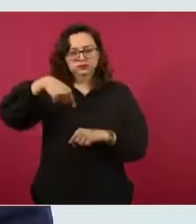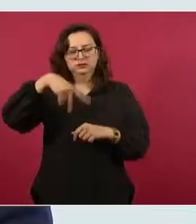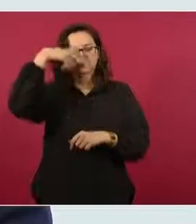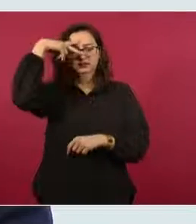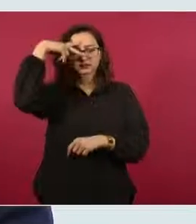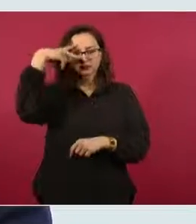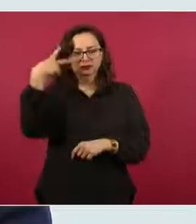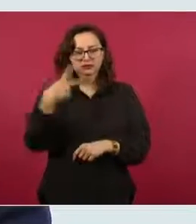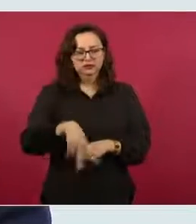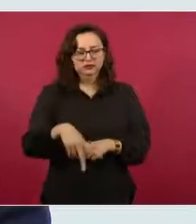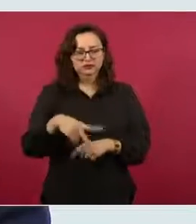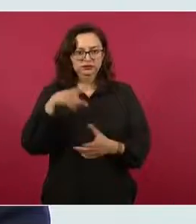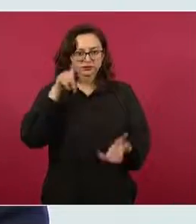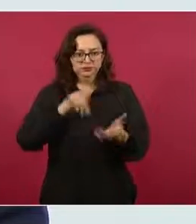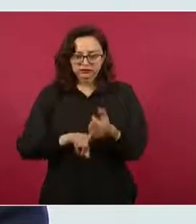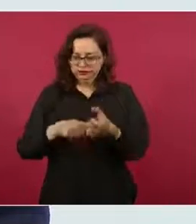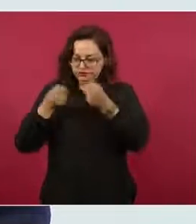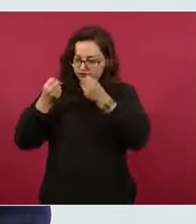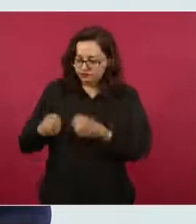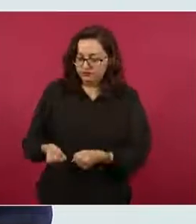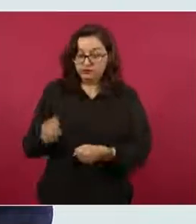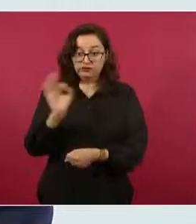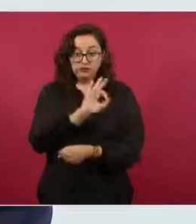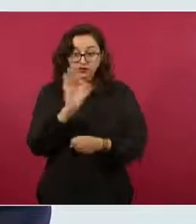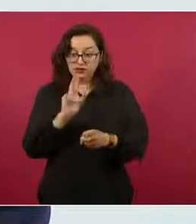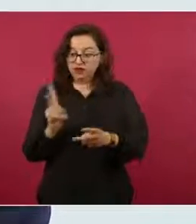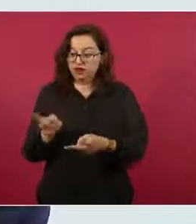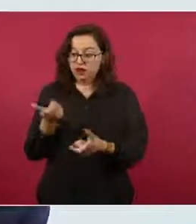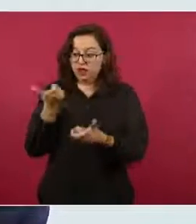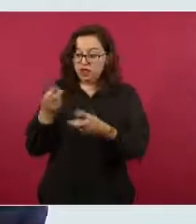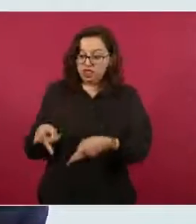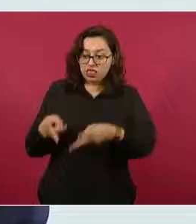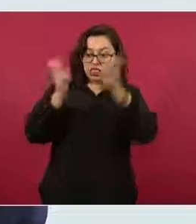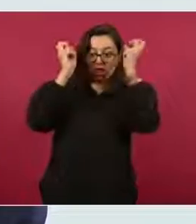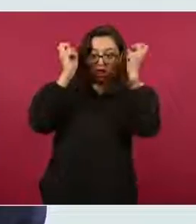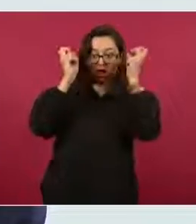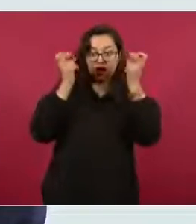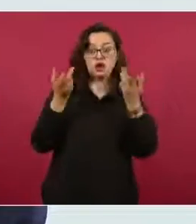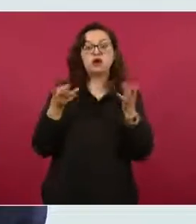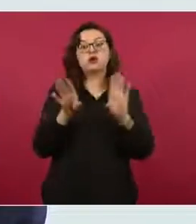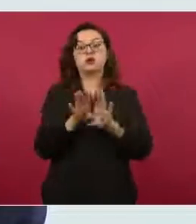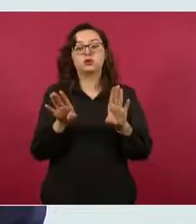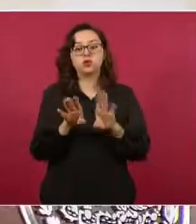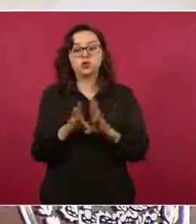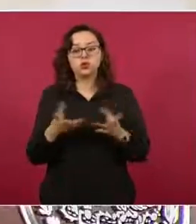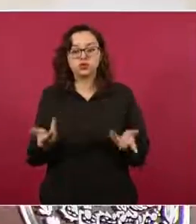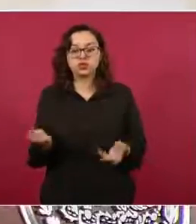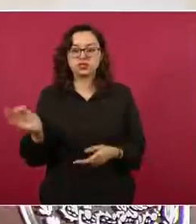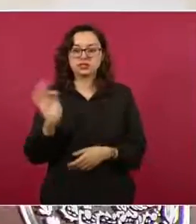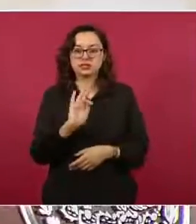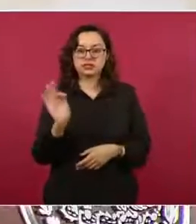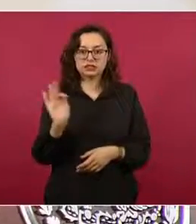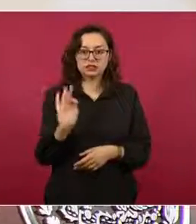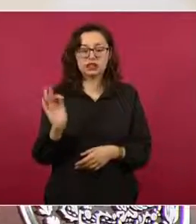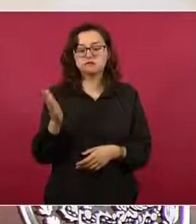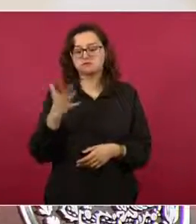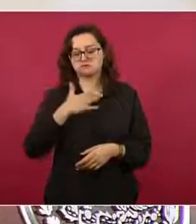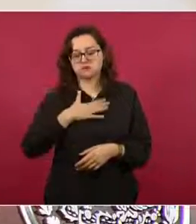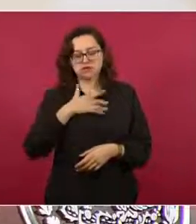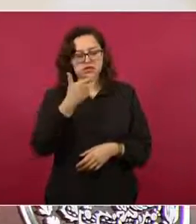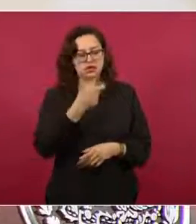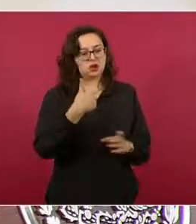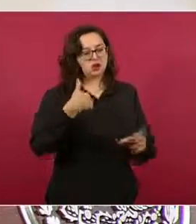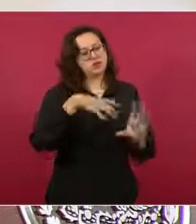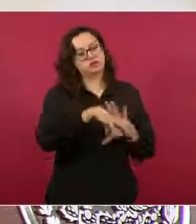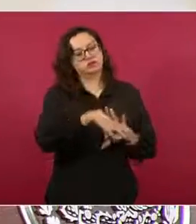que ofrecen seguro contra robos. Quiere decir que después de ir a recibir mi dinero, si por algún motivo me